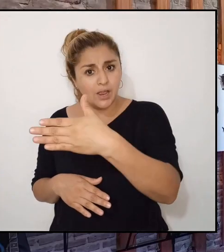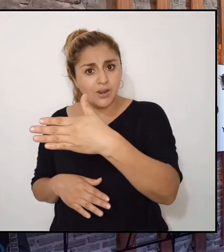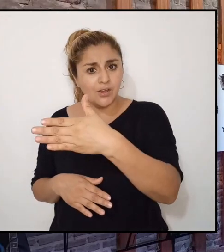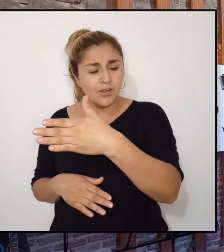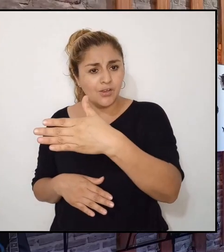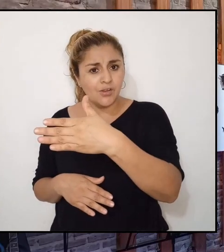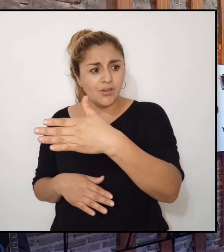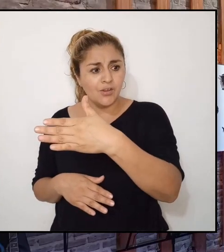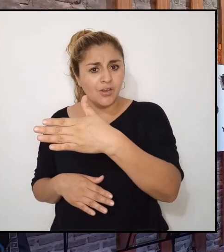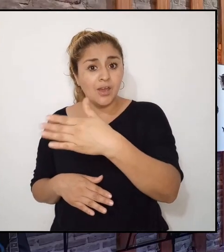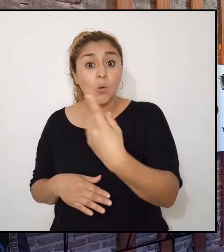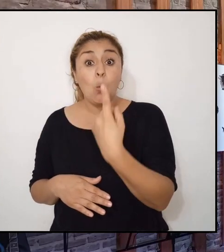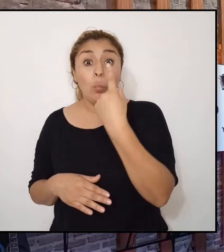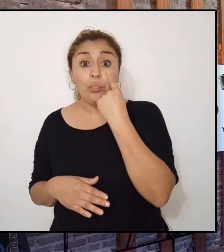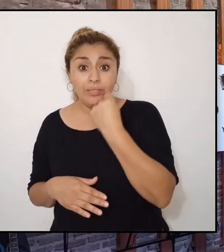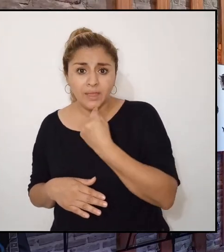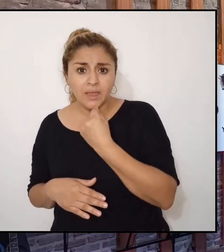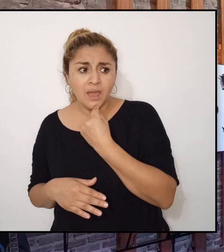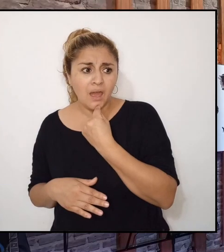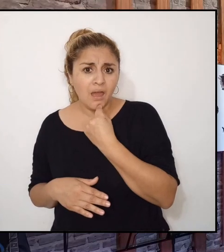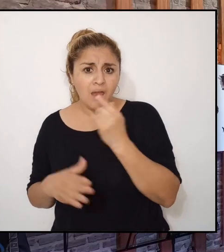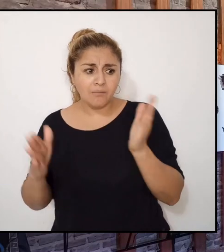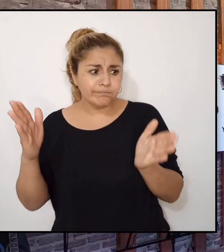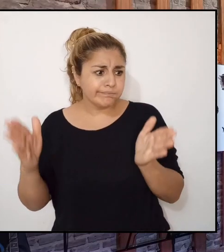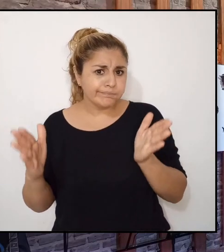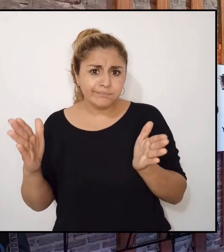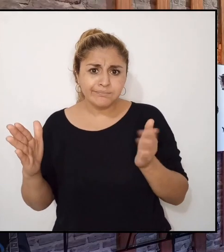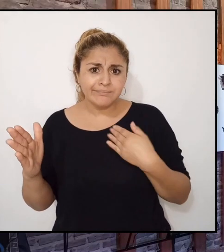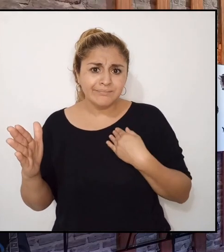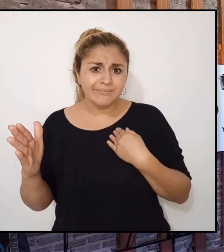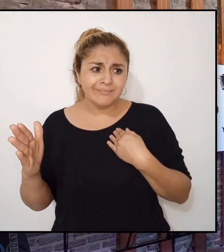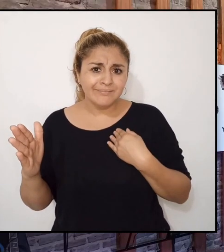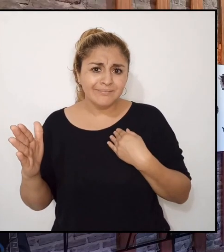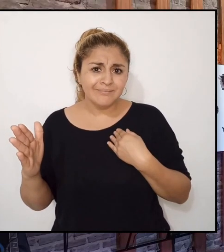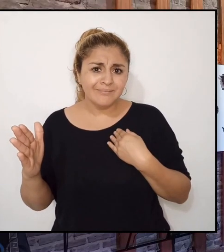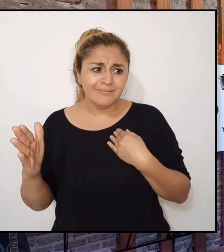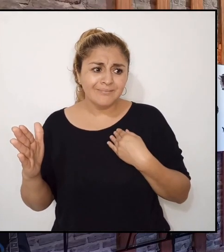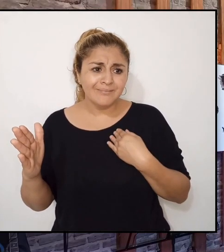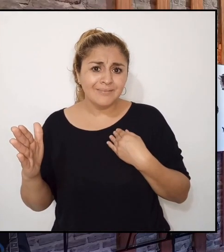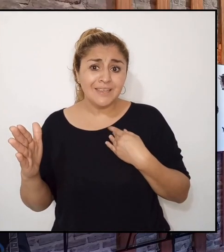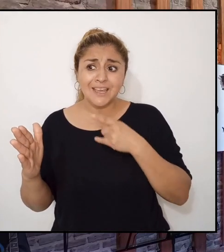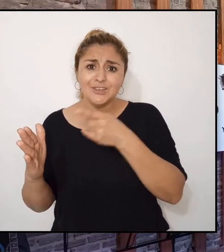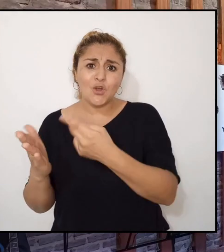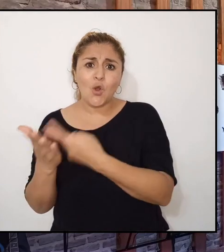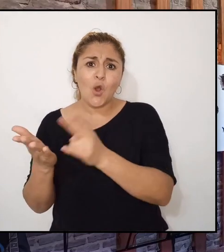Y Jesús les aclaró bien, pero ¿por qué me preguntan a dónde estoy?